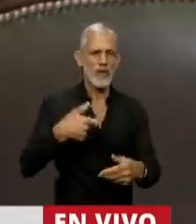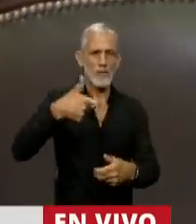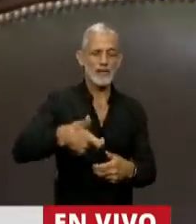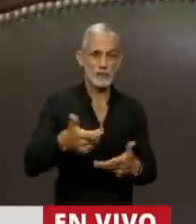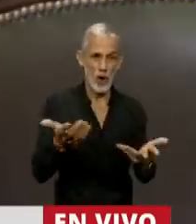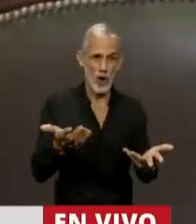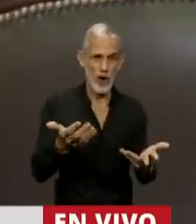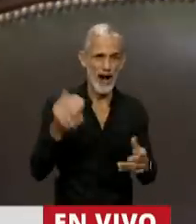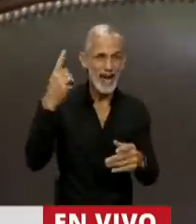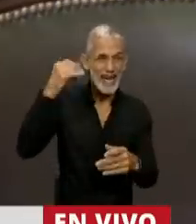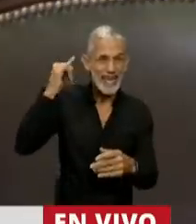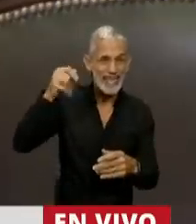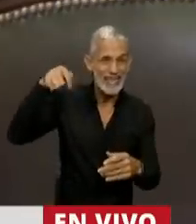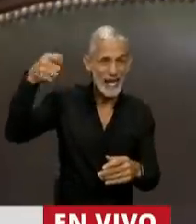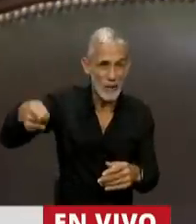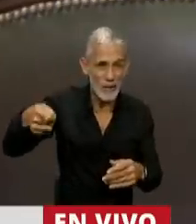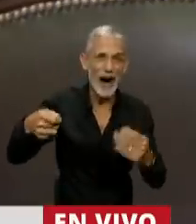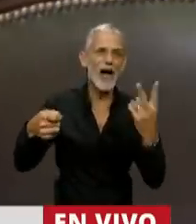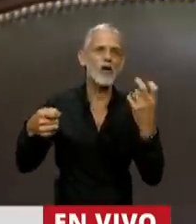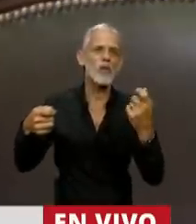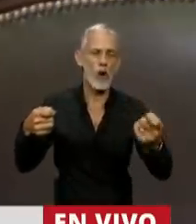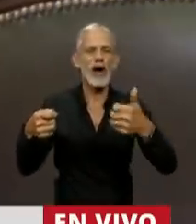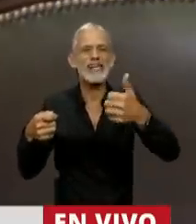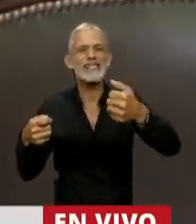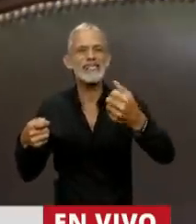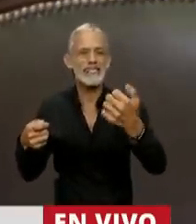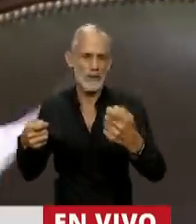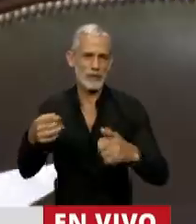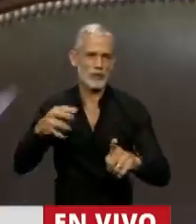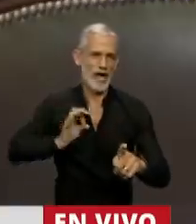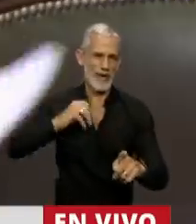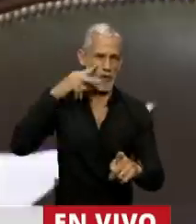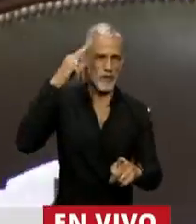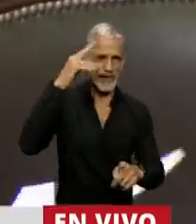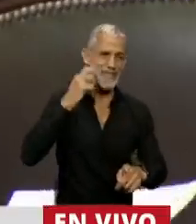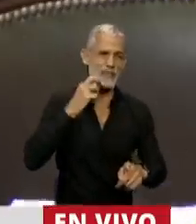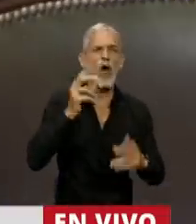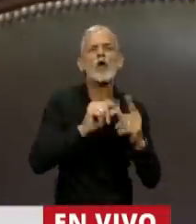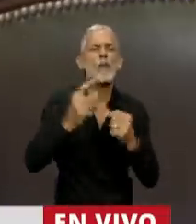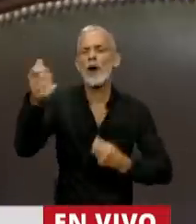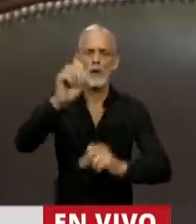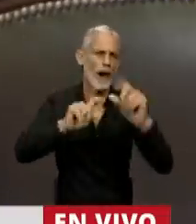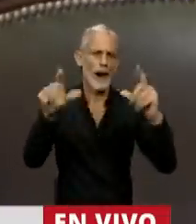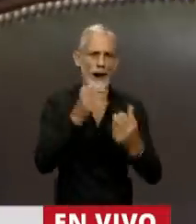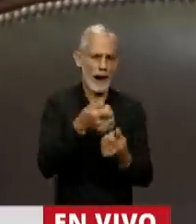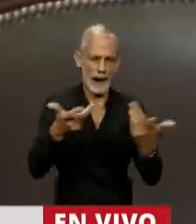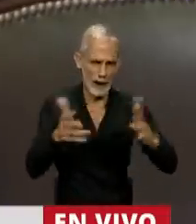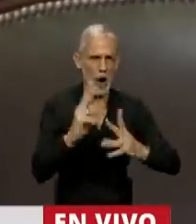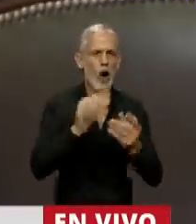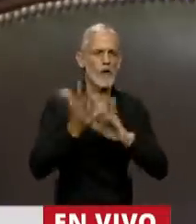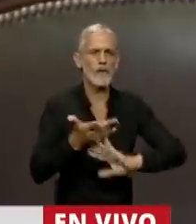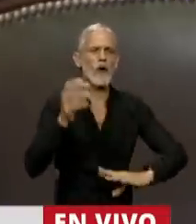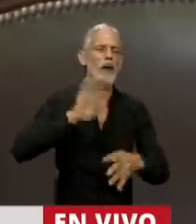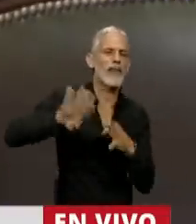peso de interés que tenían que pagar en el 2008 y 6 pesos por peso en el 2019. Son números de cómo se ha estructurado y se